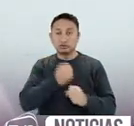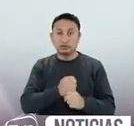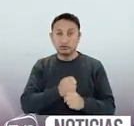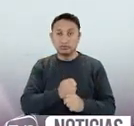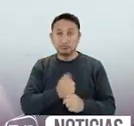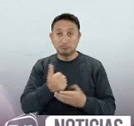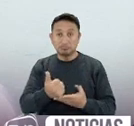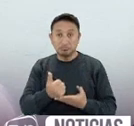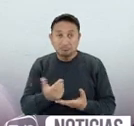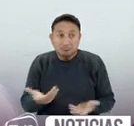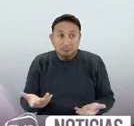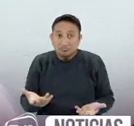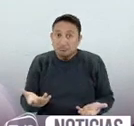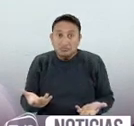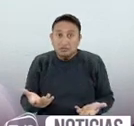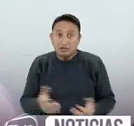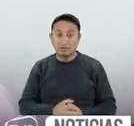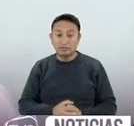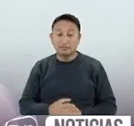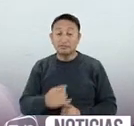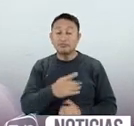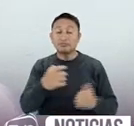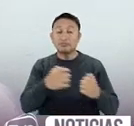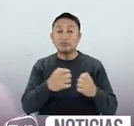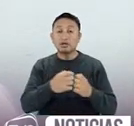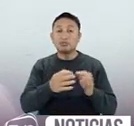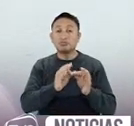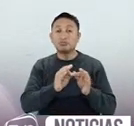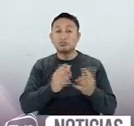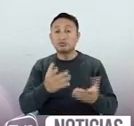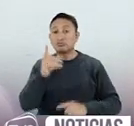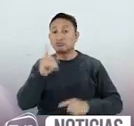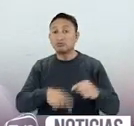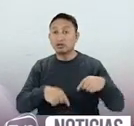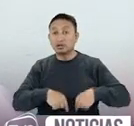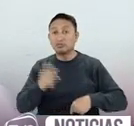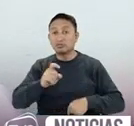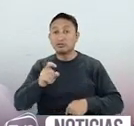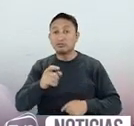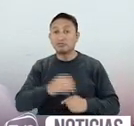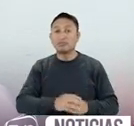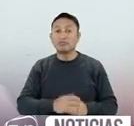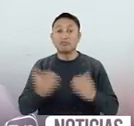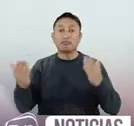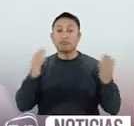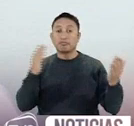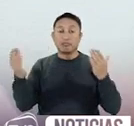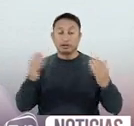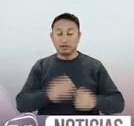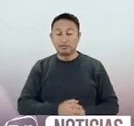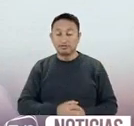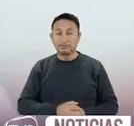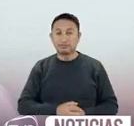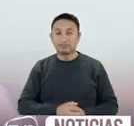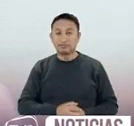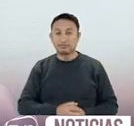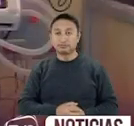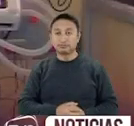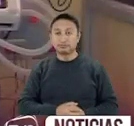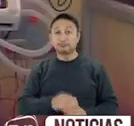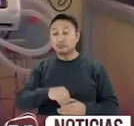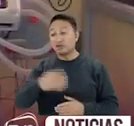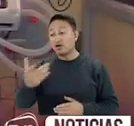nunca me la hicieron porque estaban en mantenimiento de máquinas, que necesitaban contraste y que me haga